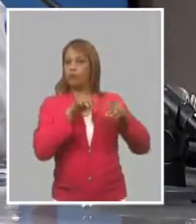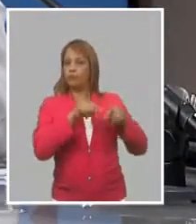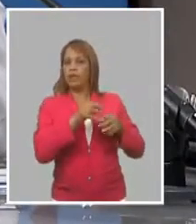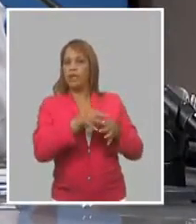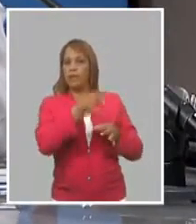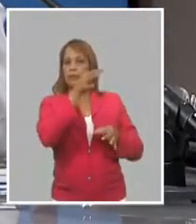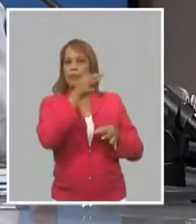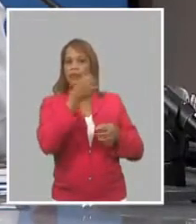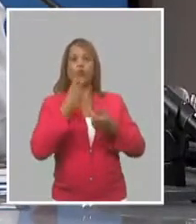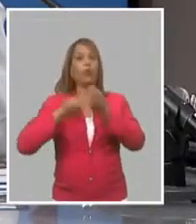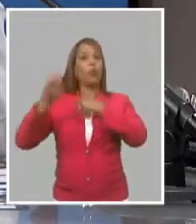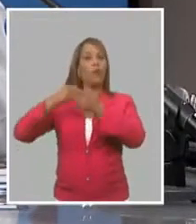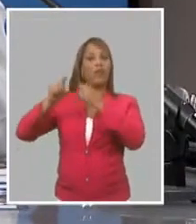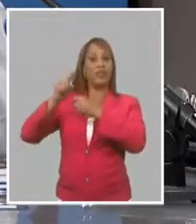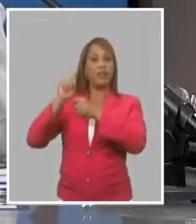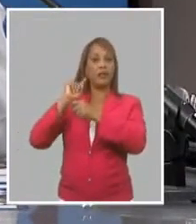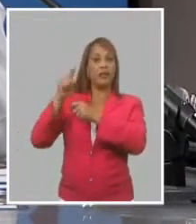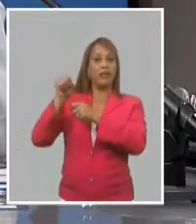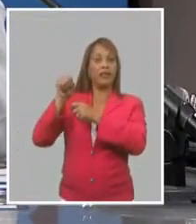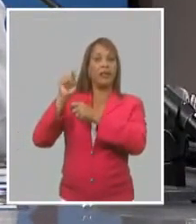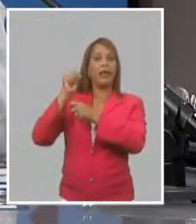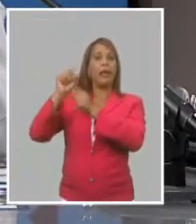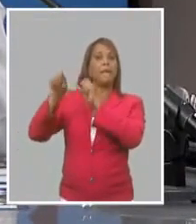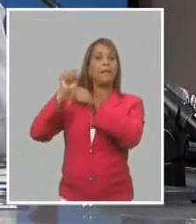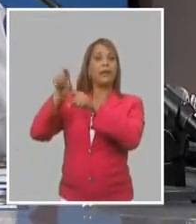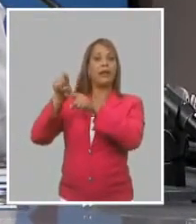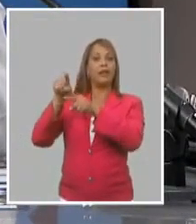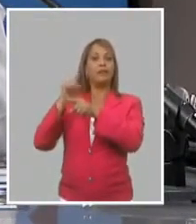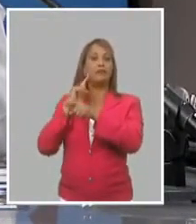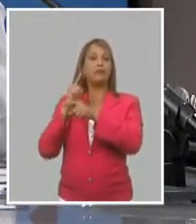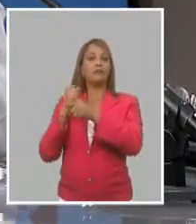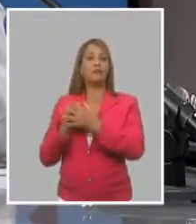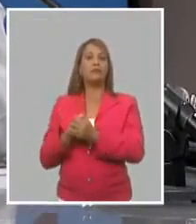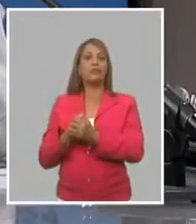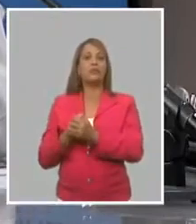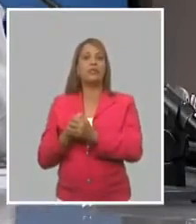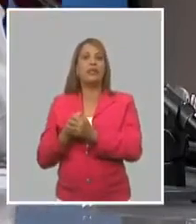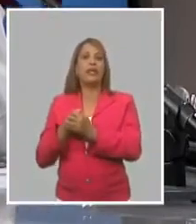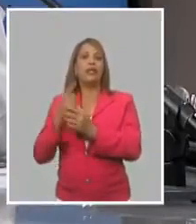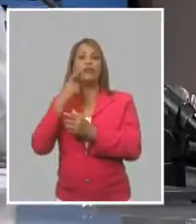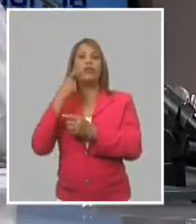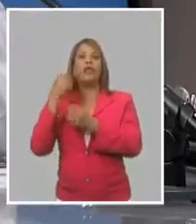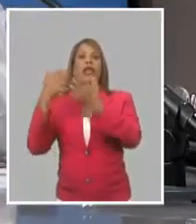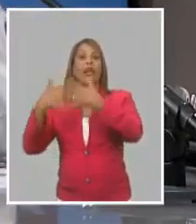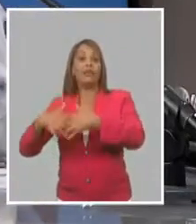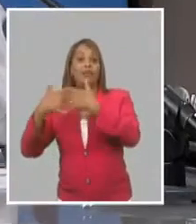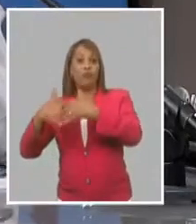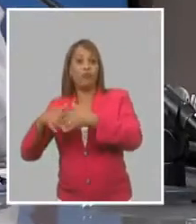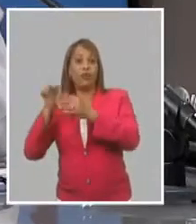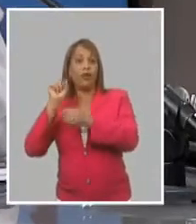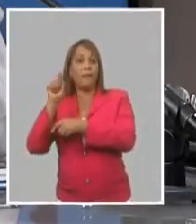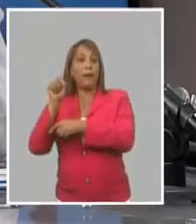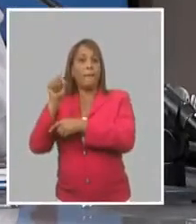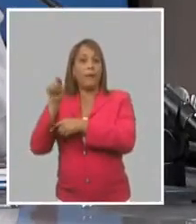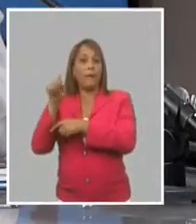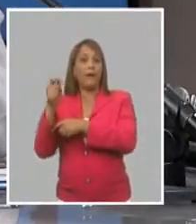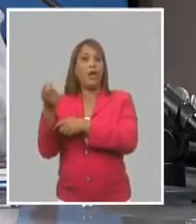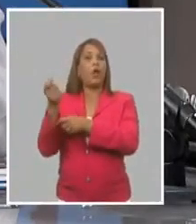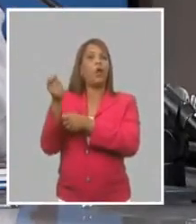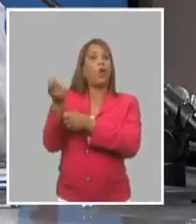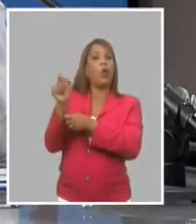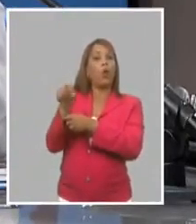Y tú lo vendes en el mercado interno. Y caíste en la media de la clase de la industria ligera. Esa es una denominación de las